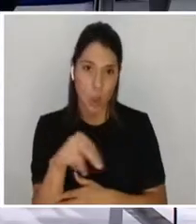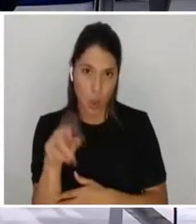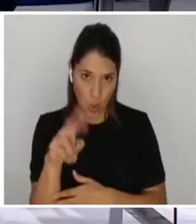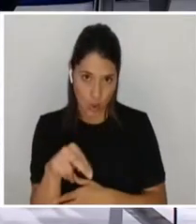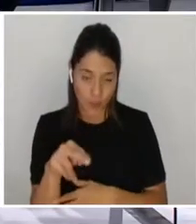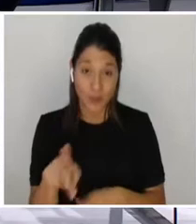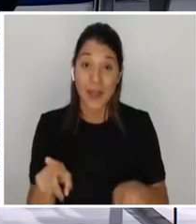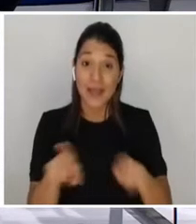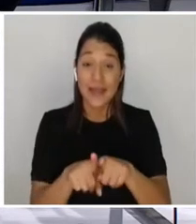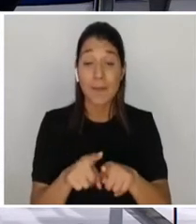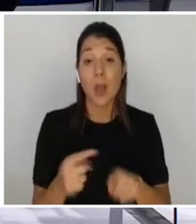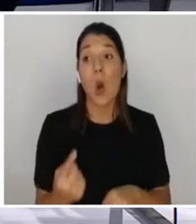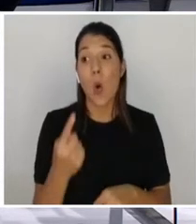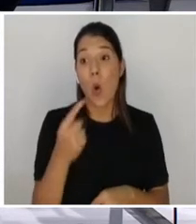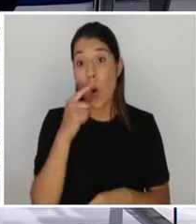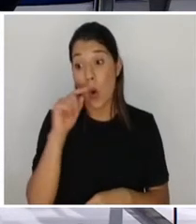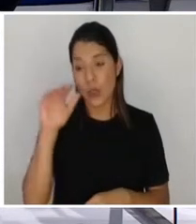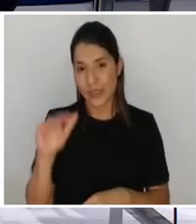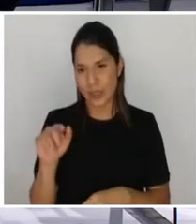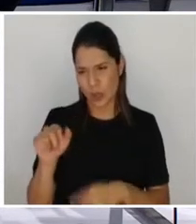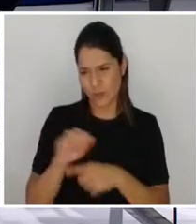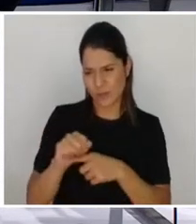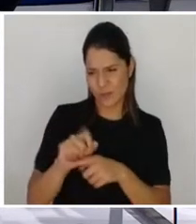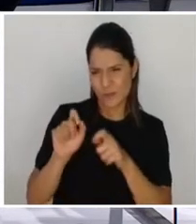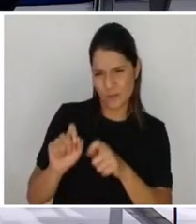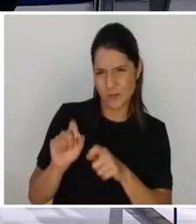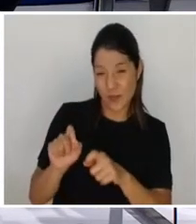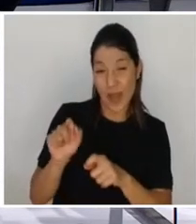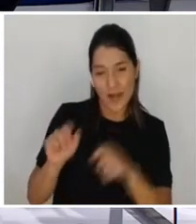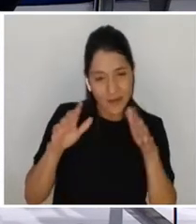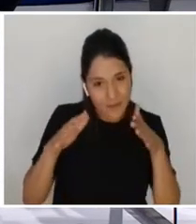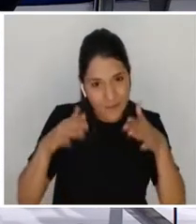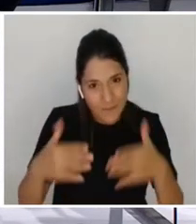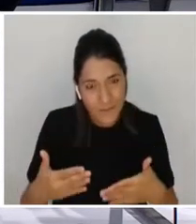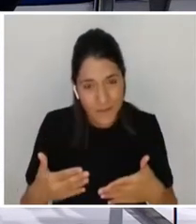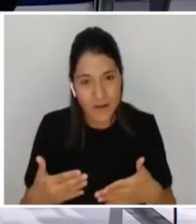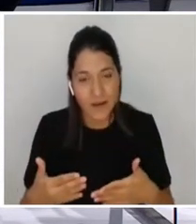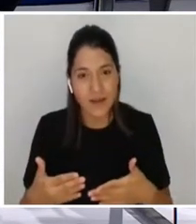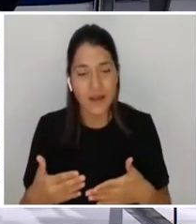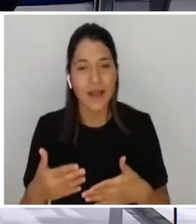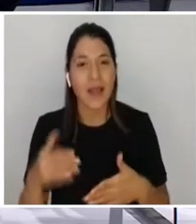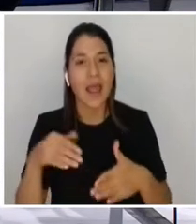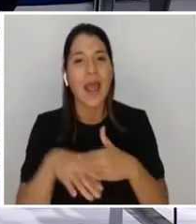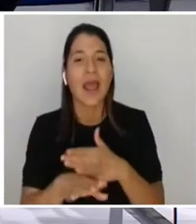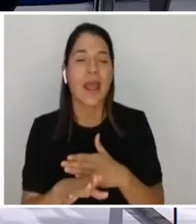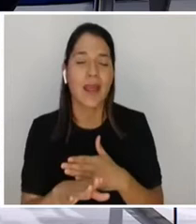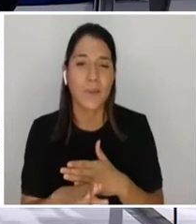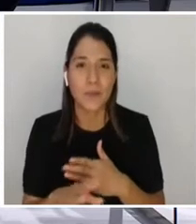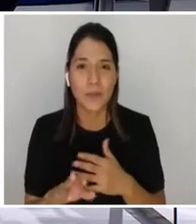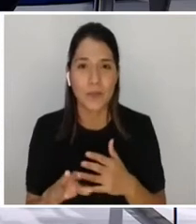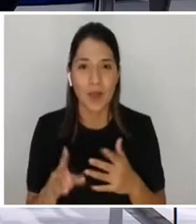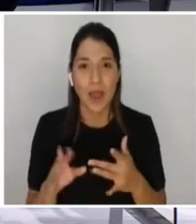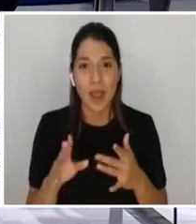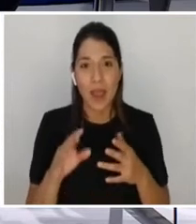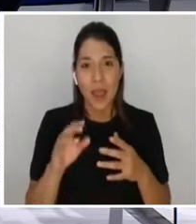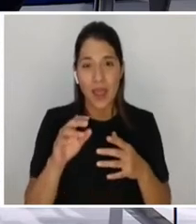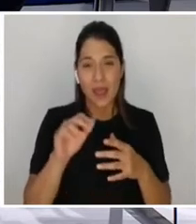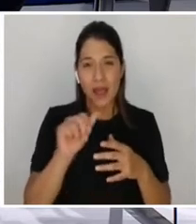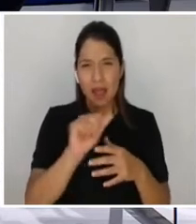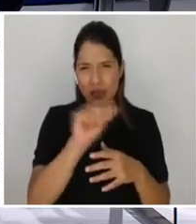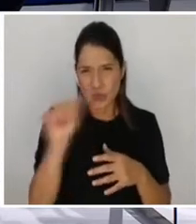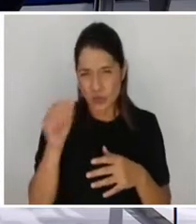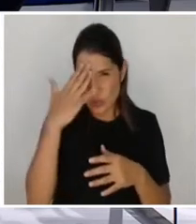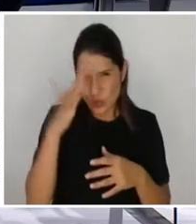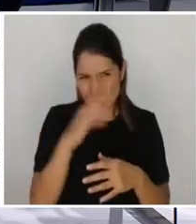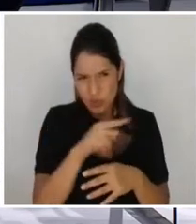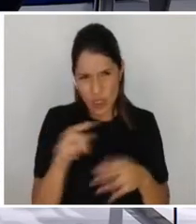que lo capacitamos, ¿verdad? Y él está enfocado en las Blue Zones, que son las zonas azules. No sé si ustedes conocen un poco acerca del